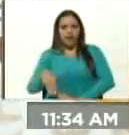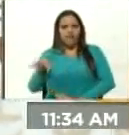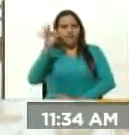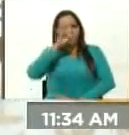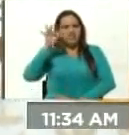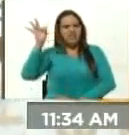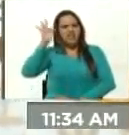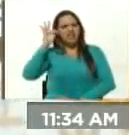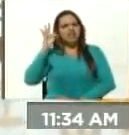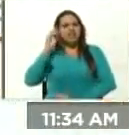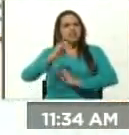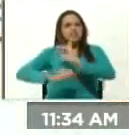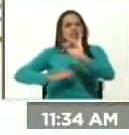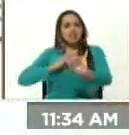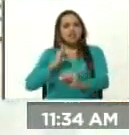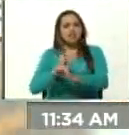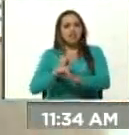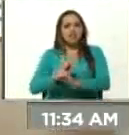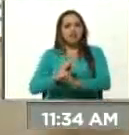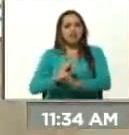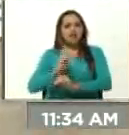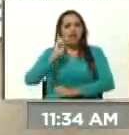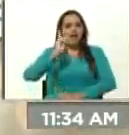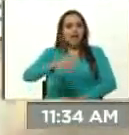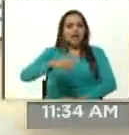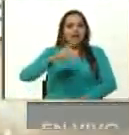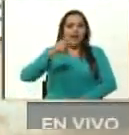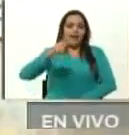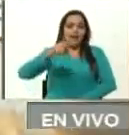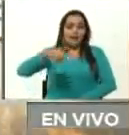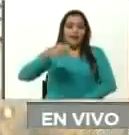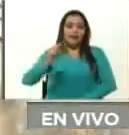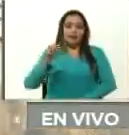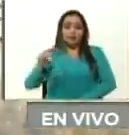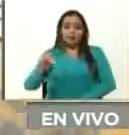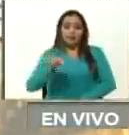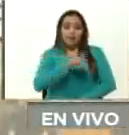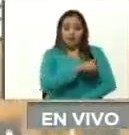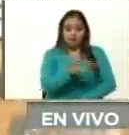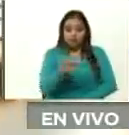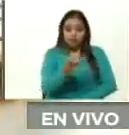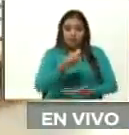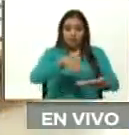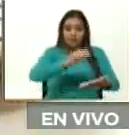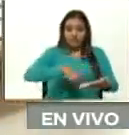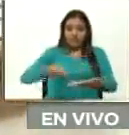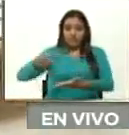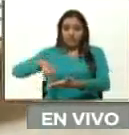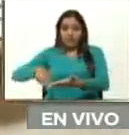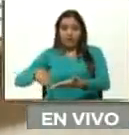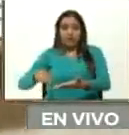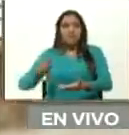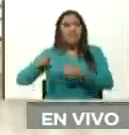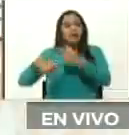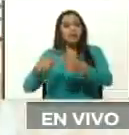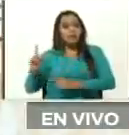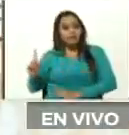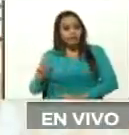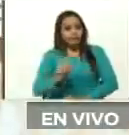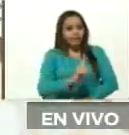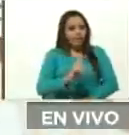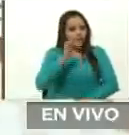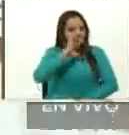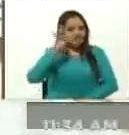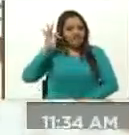Penal Internacional, Karim Khan. Esta firma se da tras la visita del fiscal a